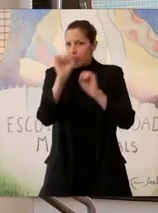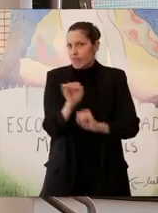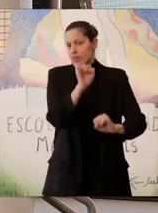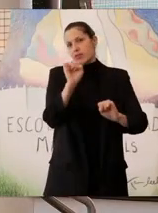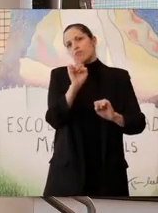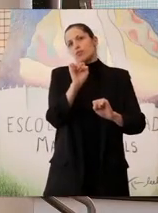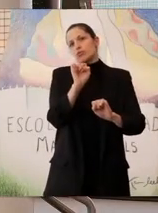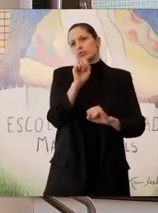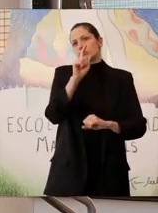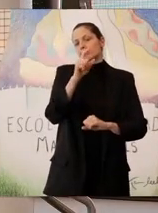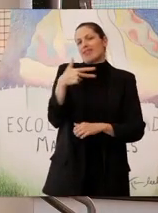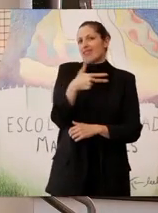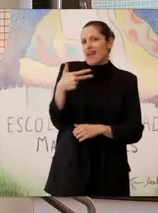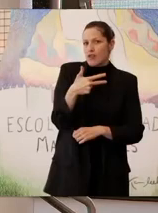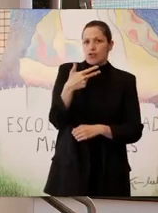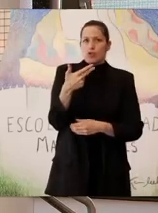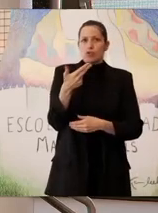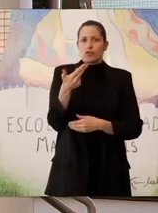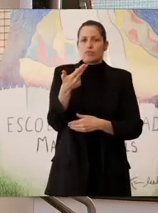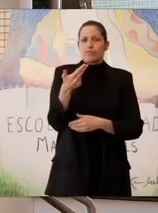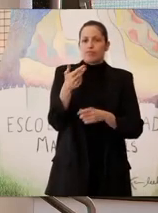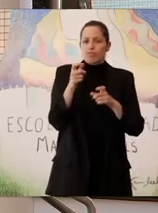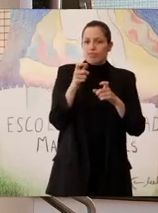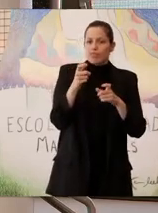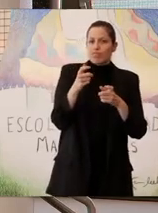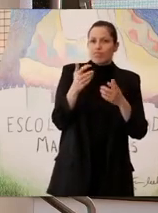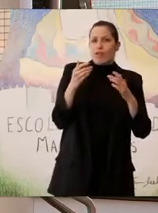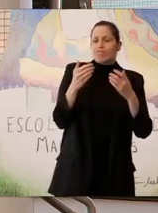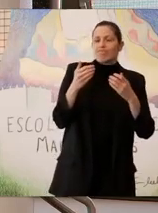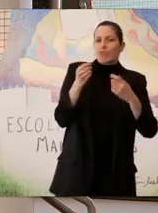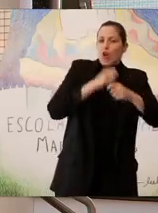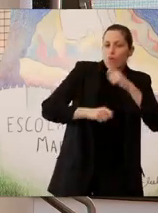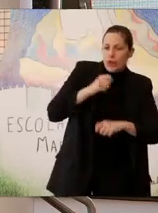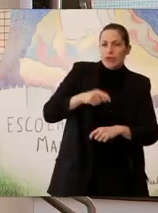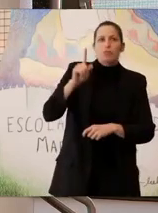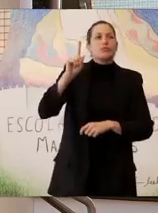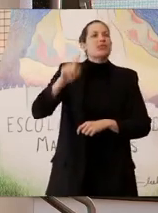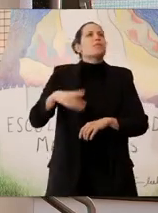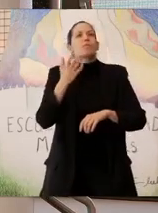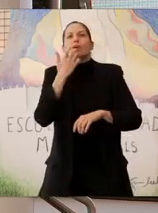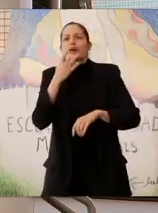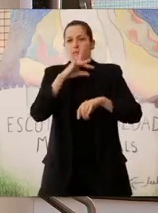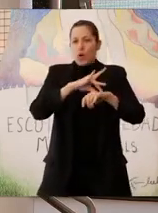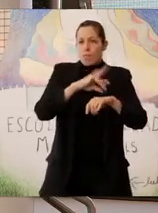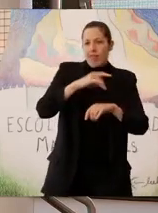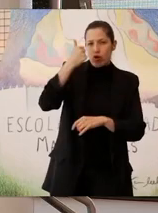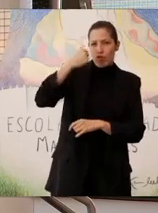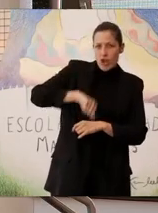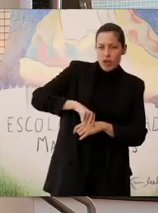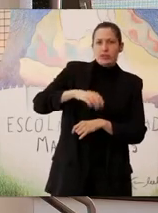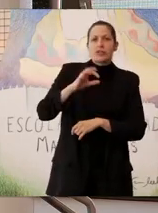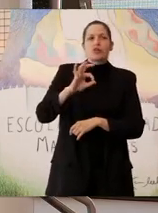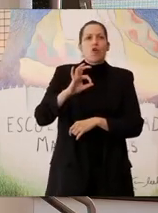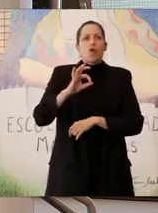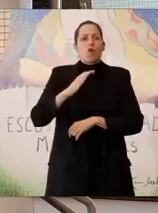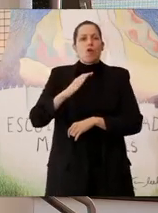corporativos, forman parte desde jueces y juezas hasta médicos y médicas forenses, fiscales y fiscalas,